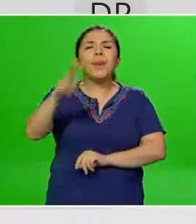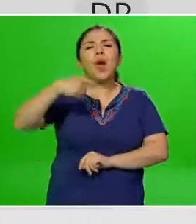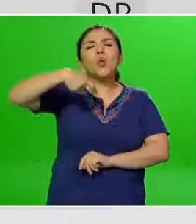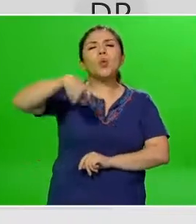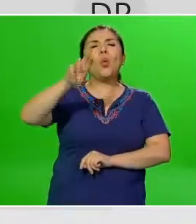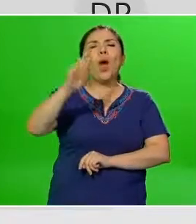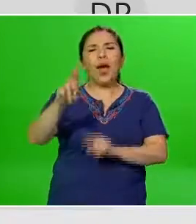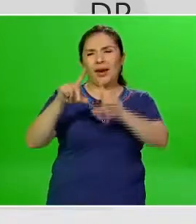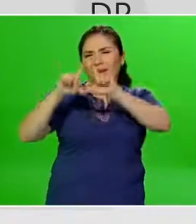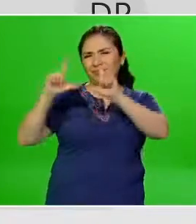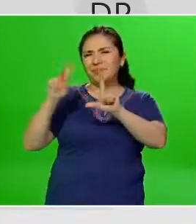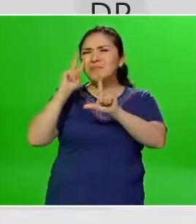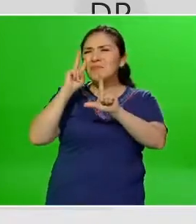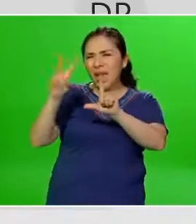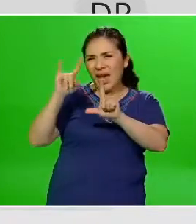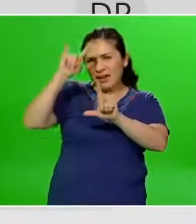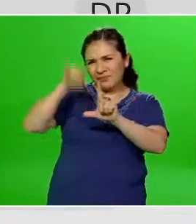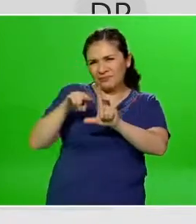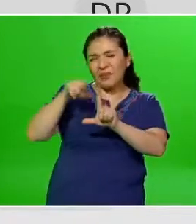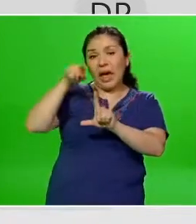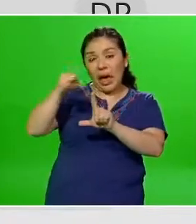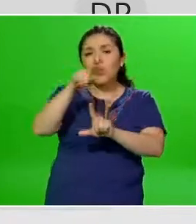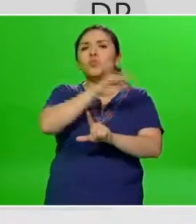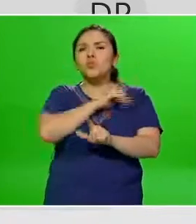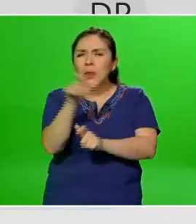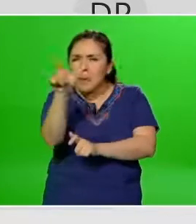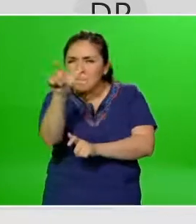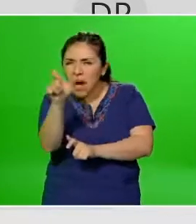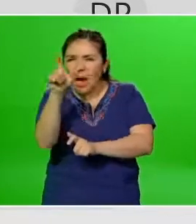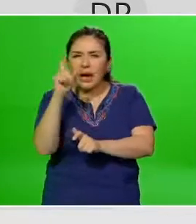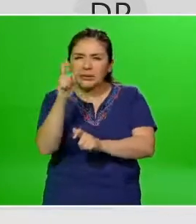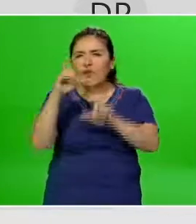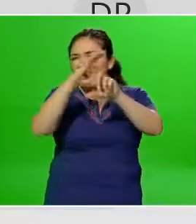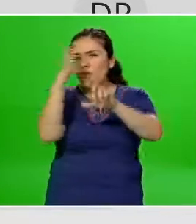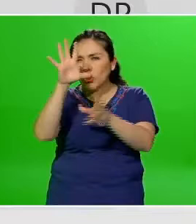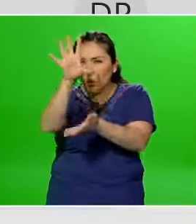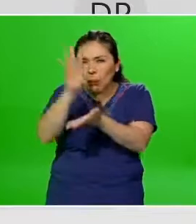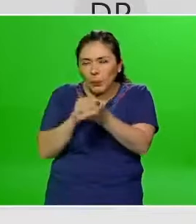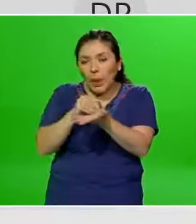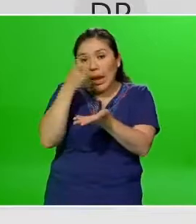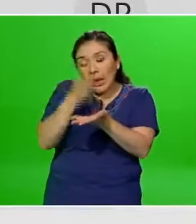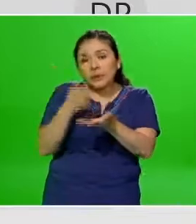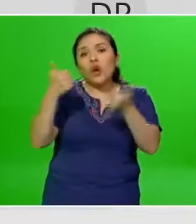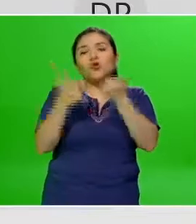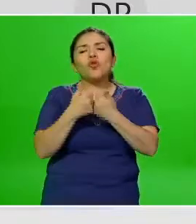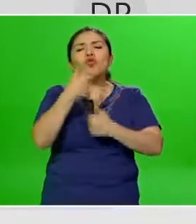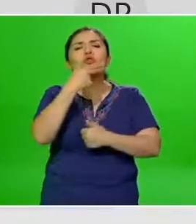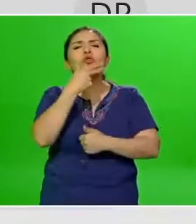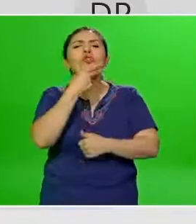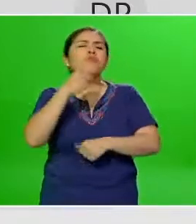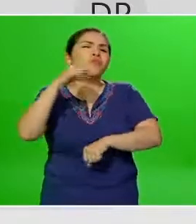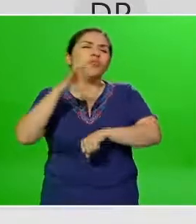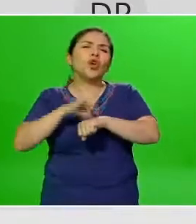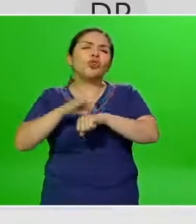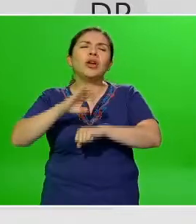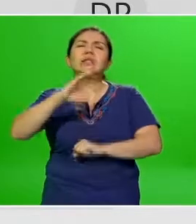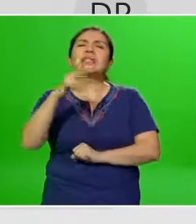código QR que usted puede escanear, que es un chatbot, en donde el doctor Armando Vacuno, este chatbot,